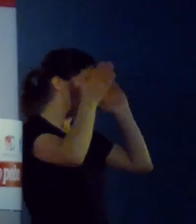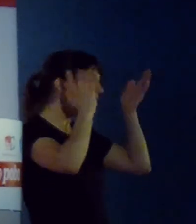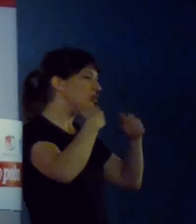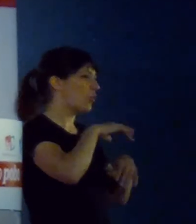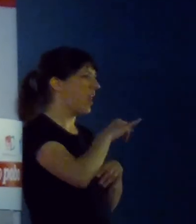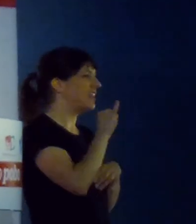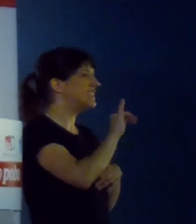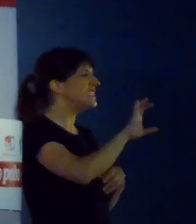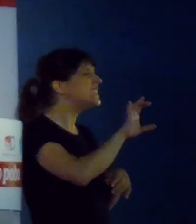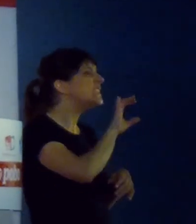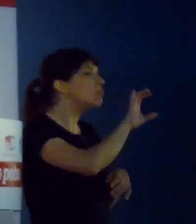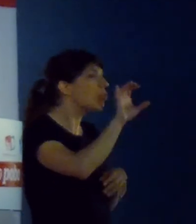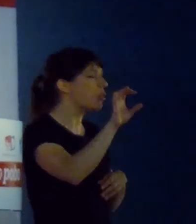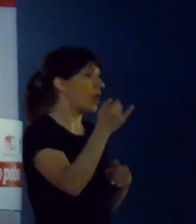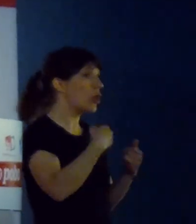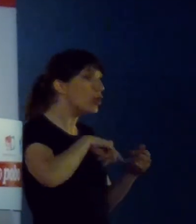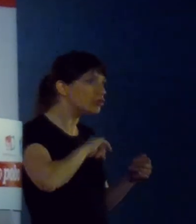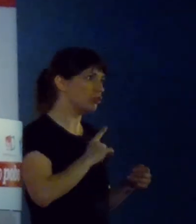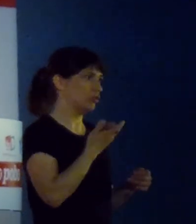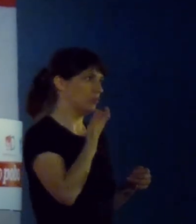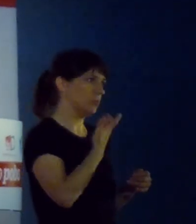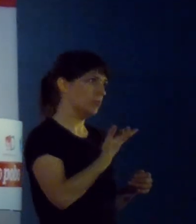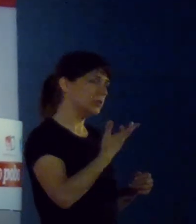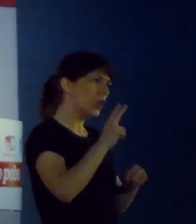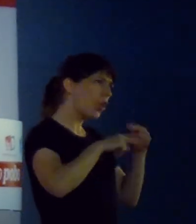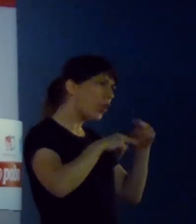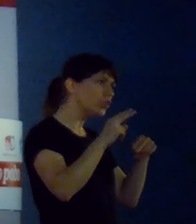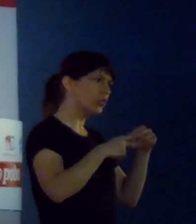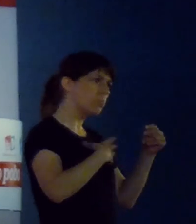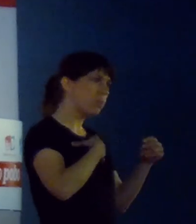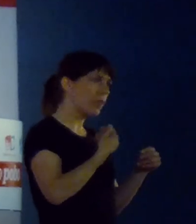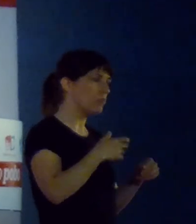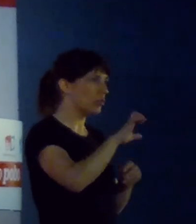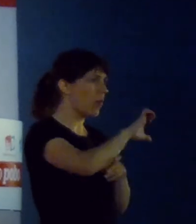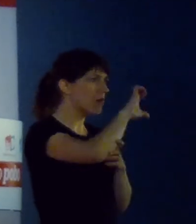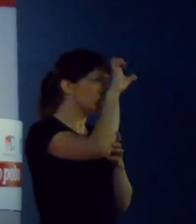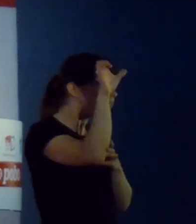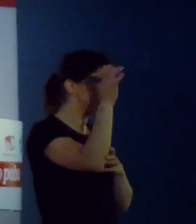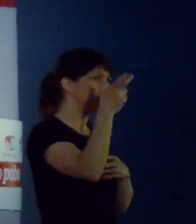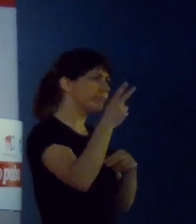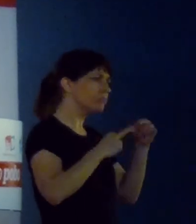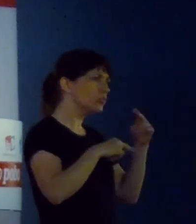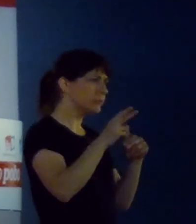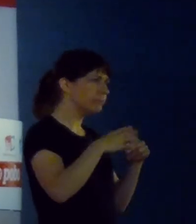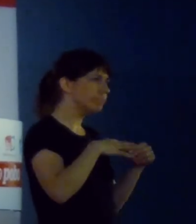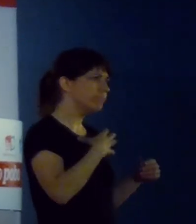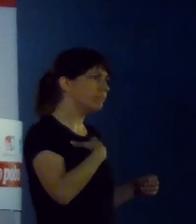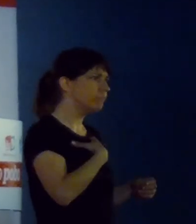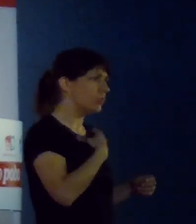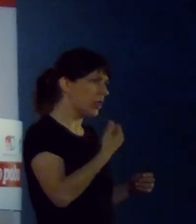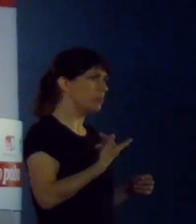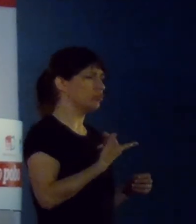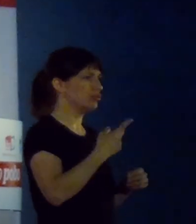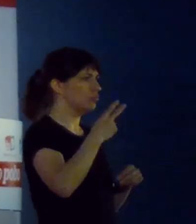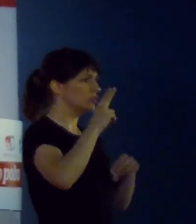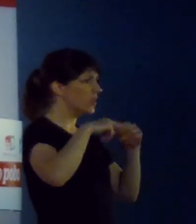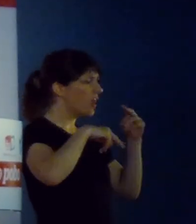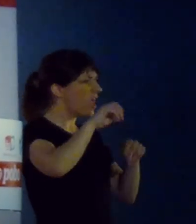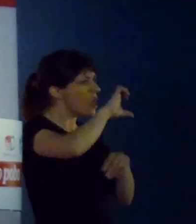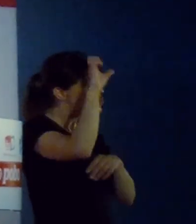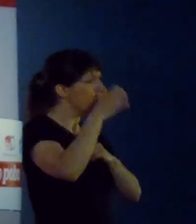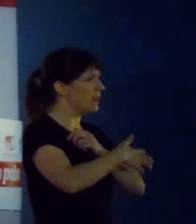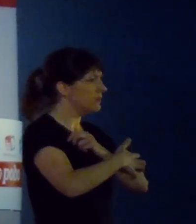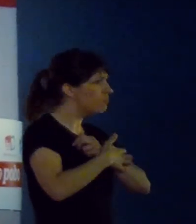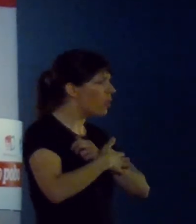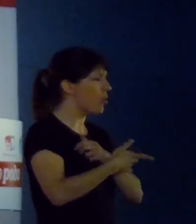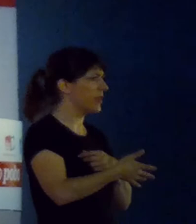podemos construir o que é de noso, a Europa dos cidadáns, a Europa dos povos, a Europa dos